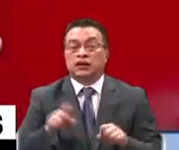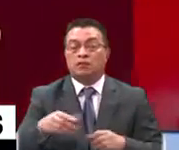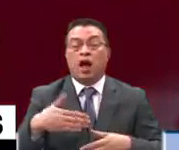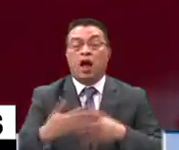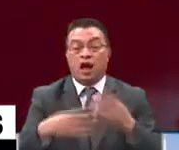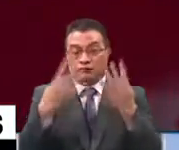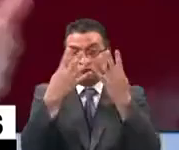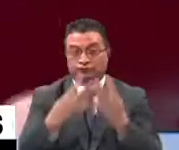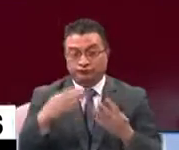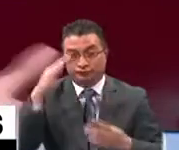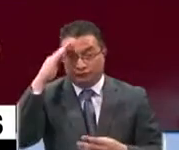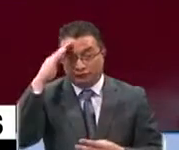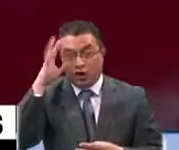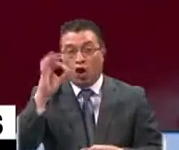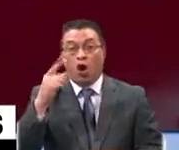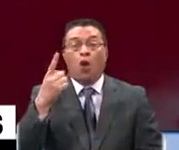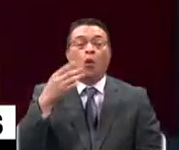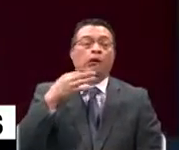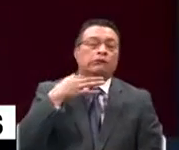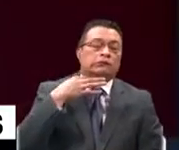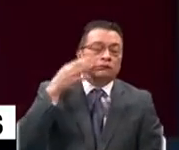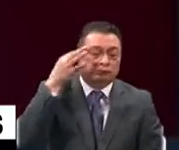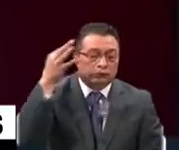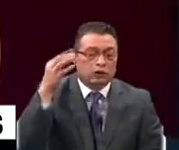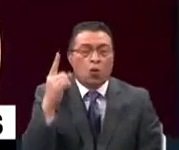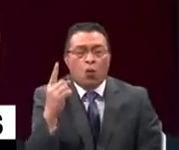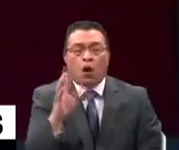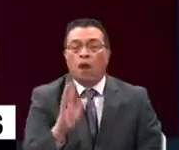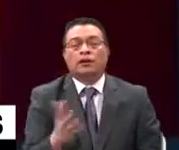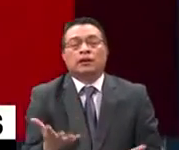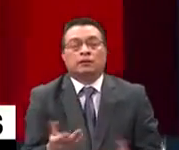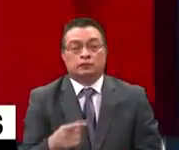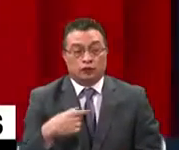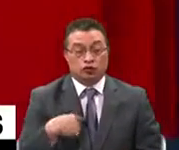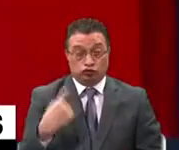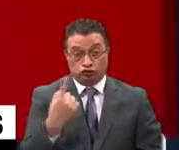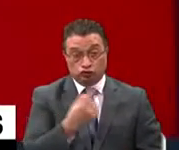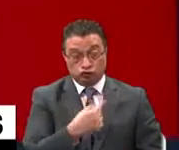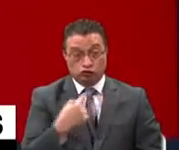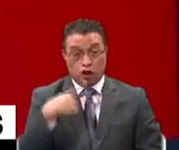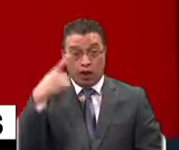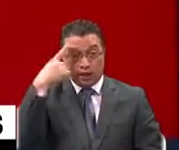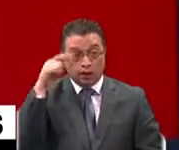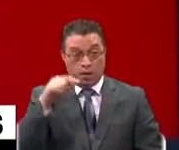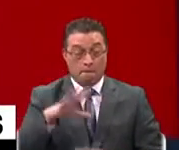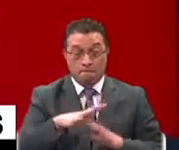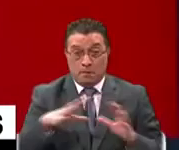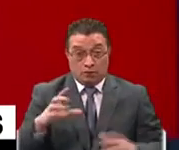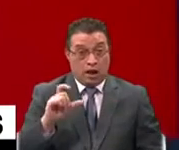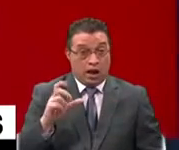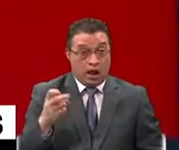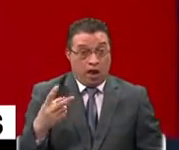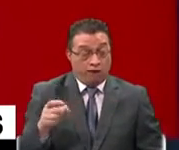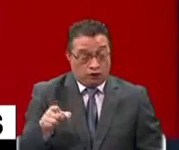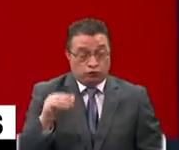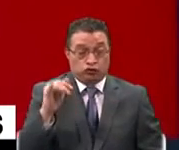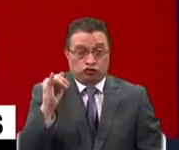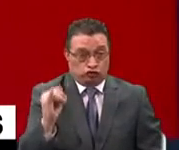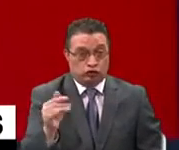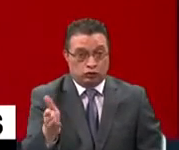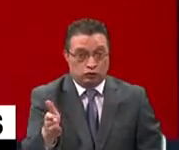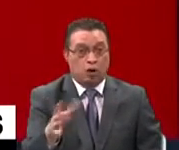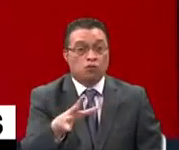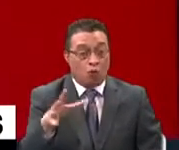gendarmería en particular o es un hecho aislado? ¿Cómo lo interpretan ustedes? A ver, primero nosotros creemos que es un hecho que reviste la máxima gravedad. Eso es